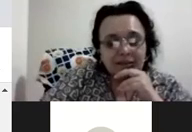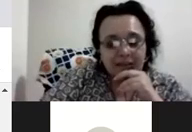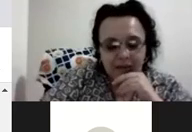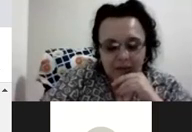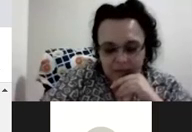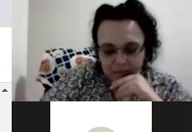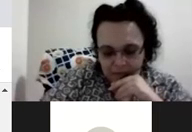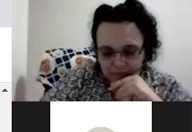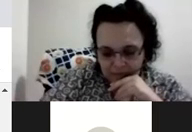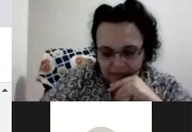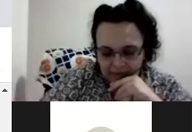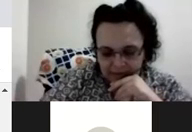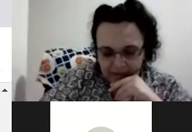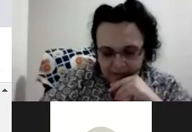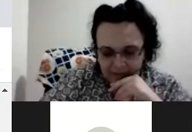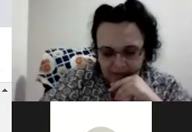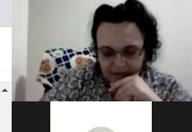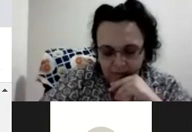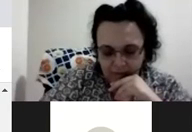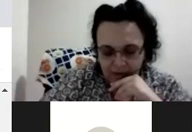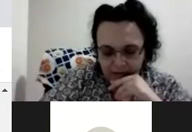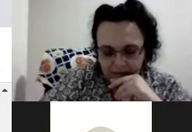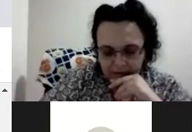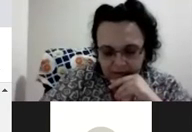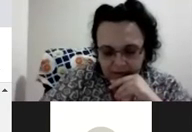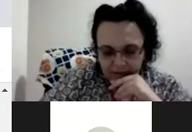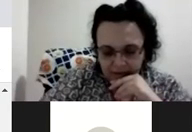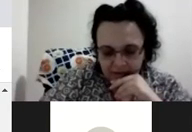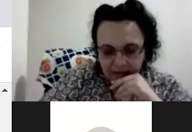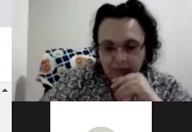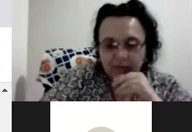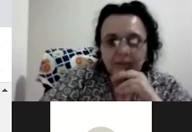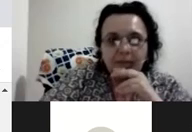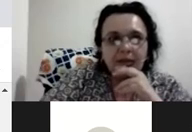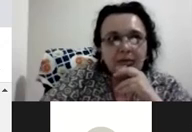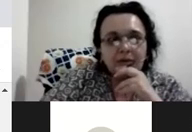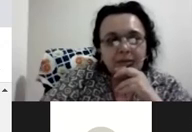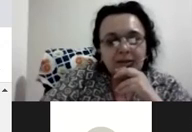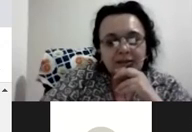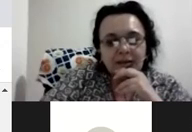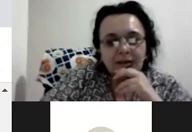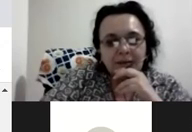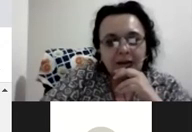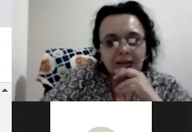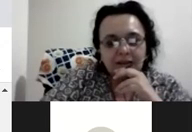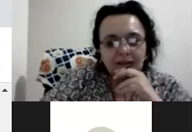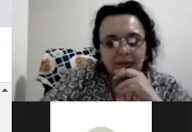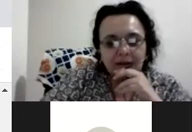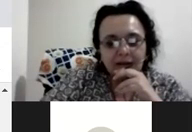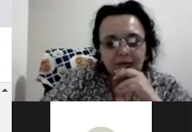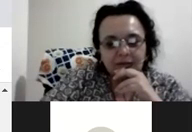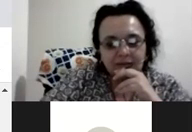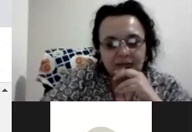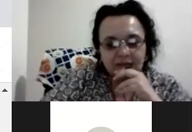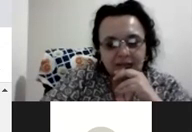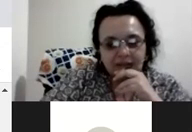vez pasé un examen de lenguaje de acordarme de cómo es que me decía la abuelita que se llamaban